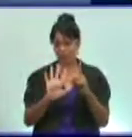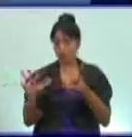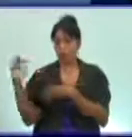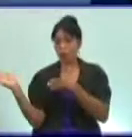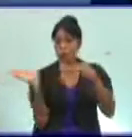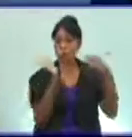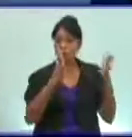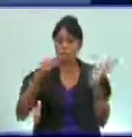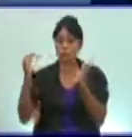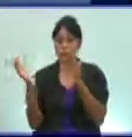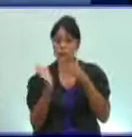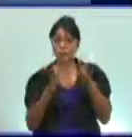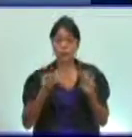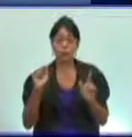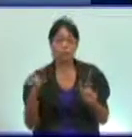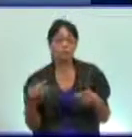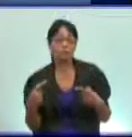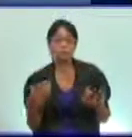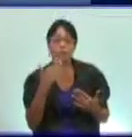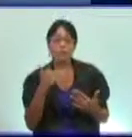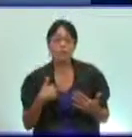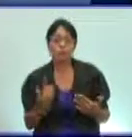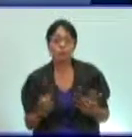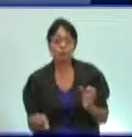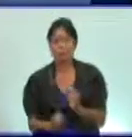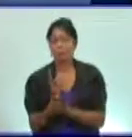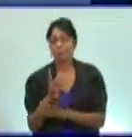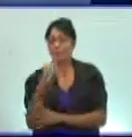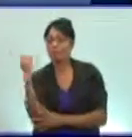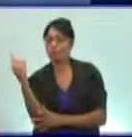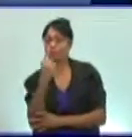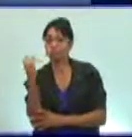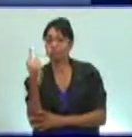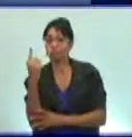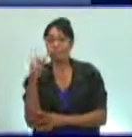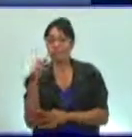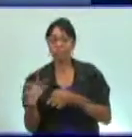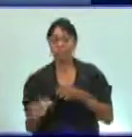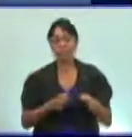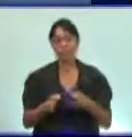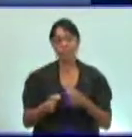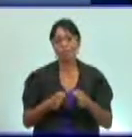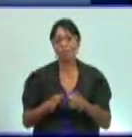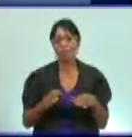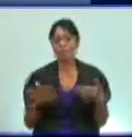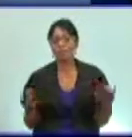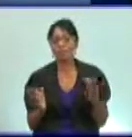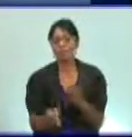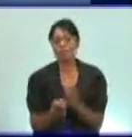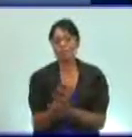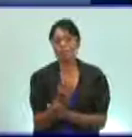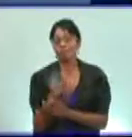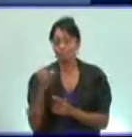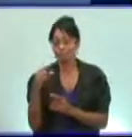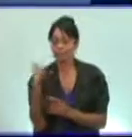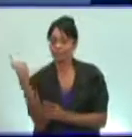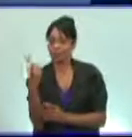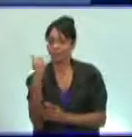ciclones, por supuesto en la formación del ciclón. Todo eso tiene que estar en función para formarse el ciclón. Tienen